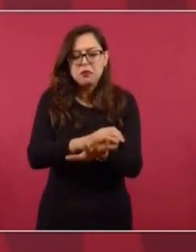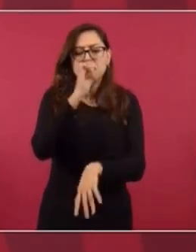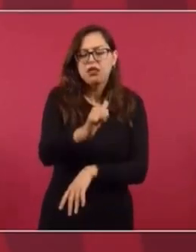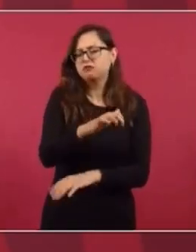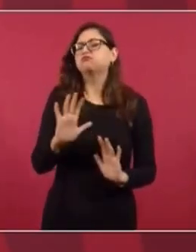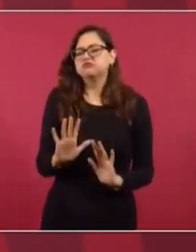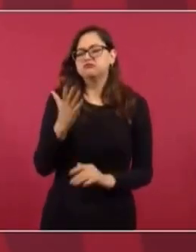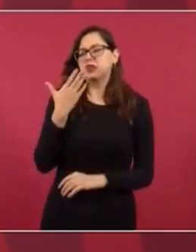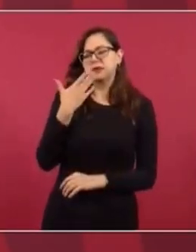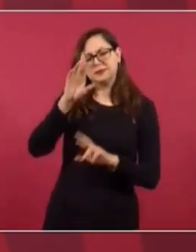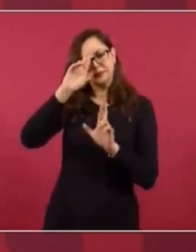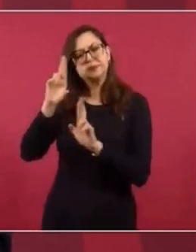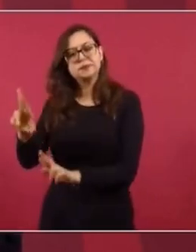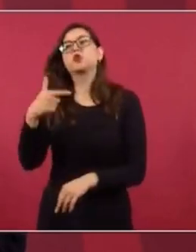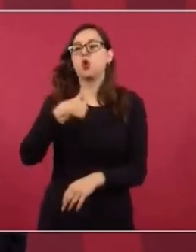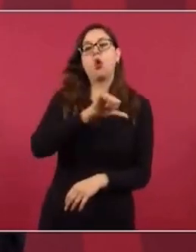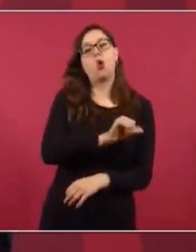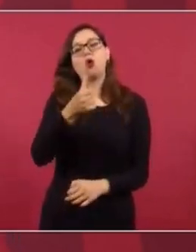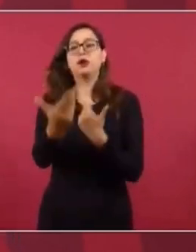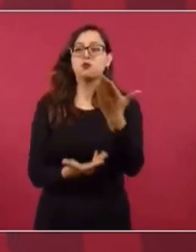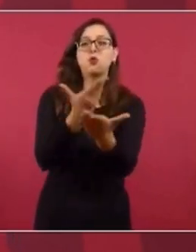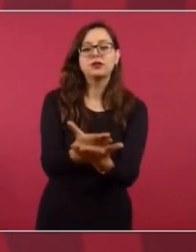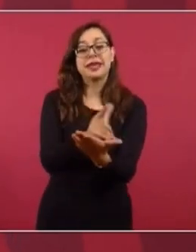que sin